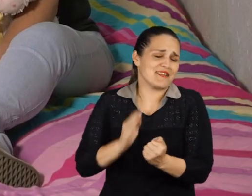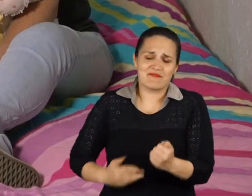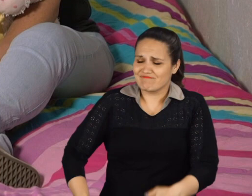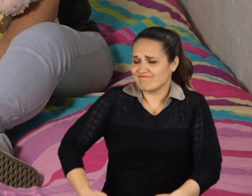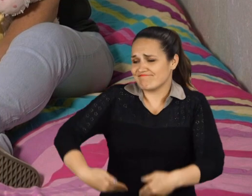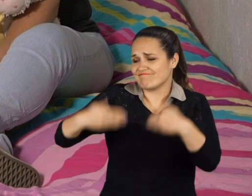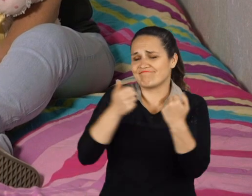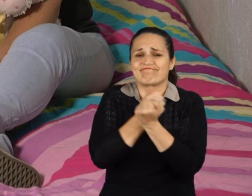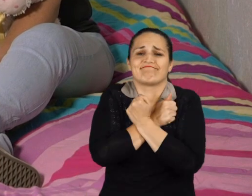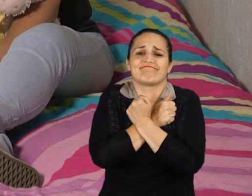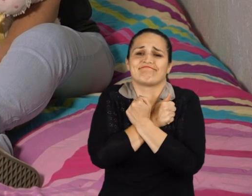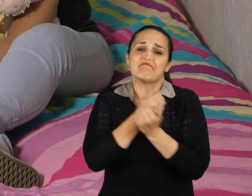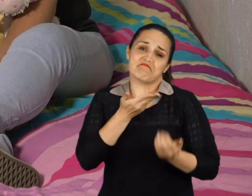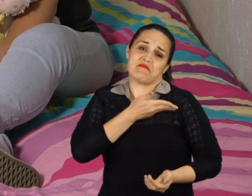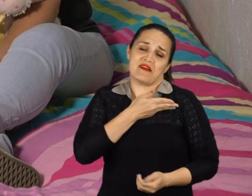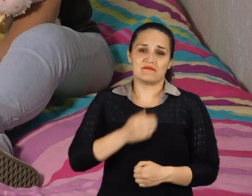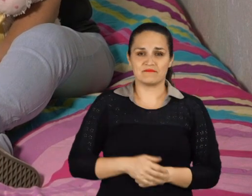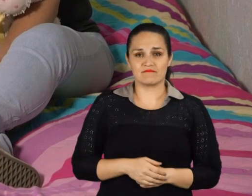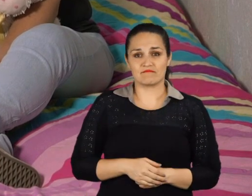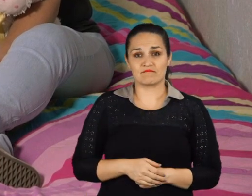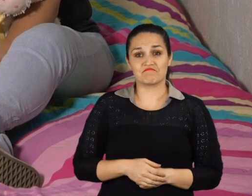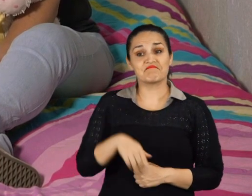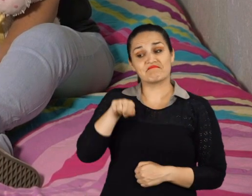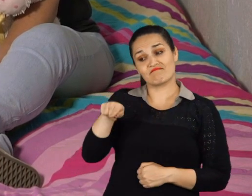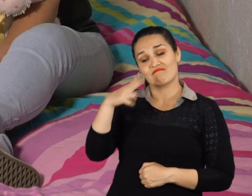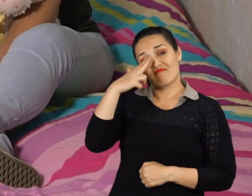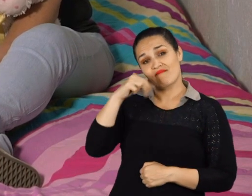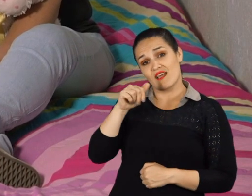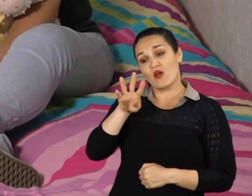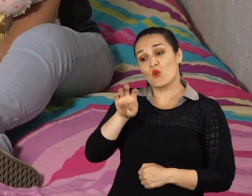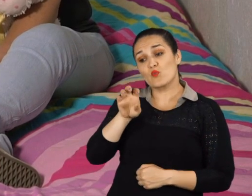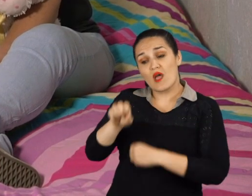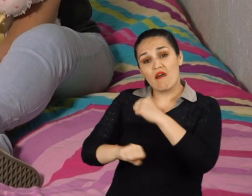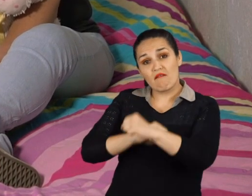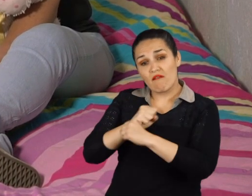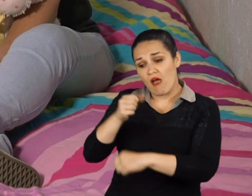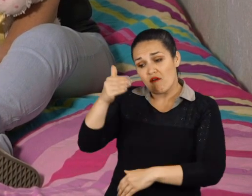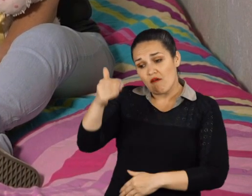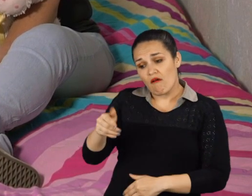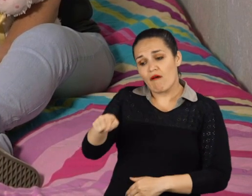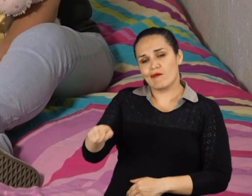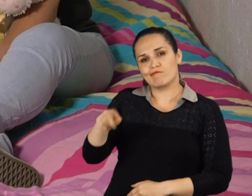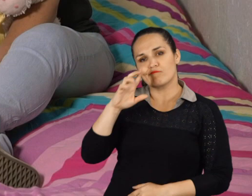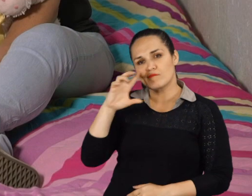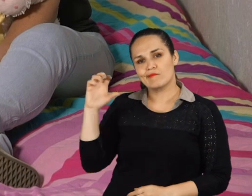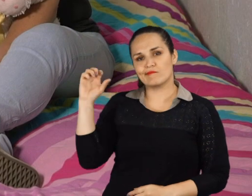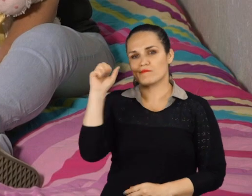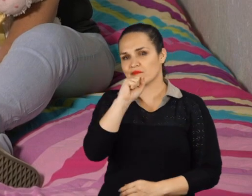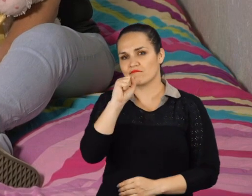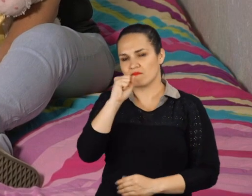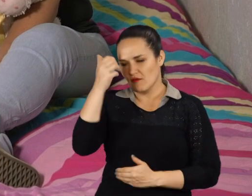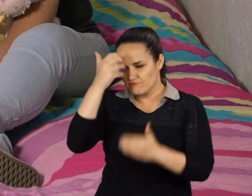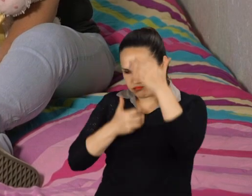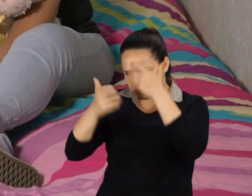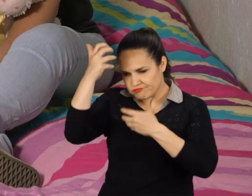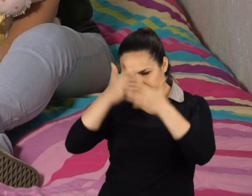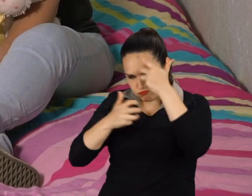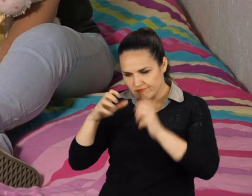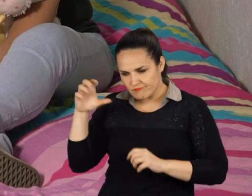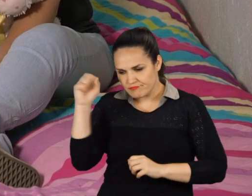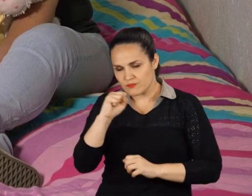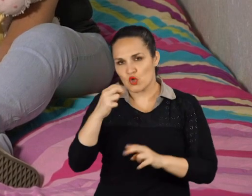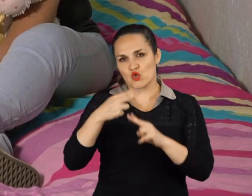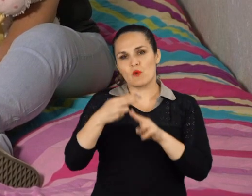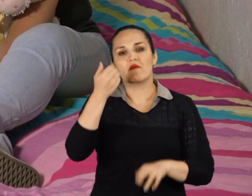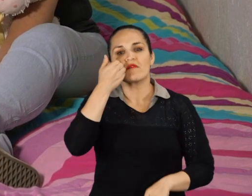Desde la edad de los 9 años, mi hija fue diagnosticada con una enfermedad llamada osteosarcoma. Y